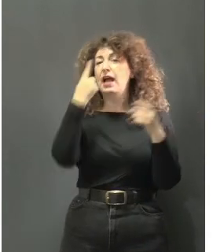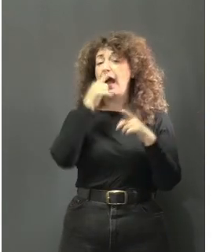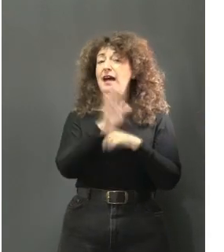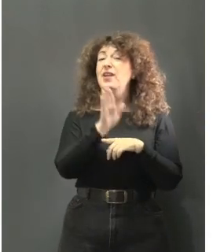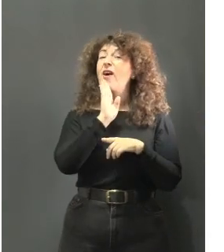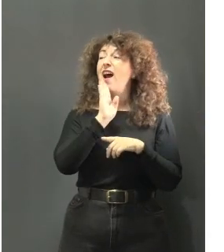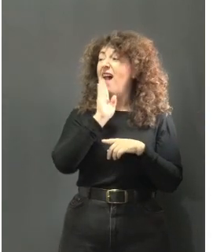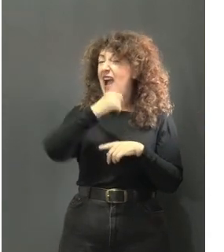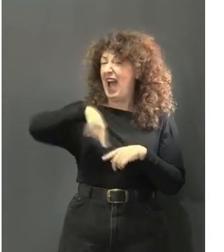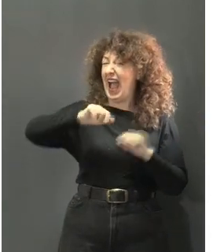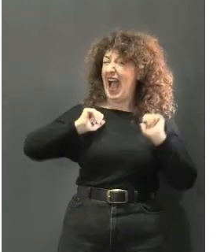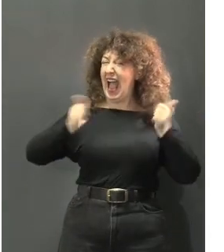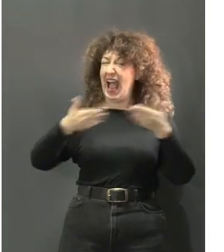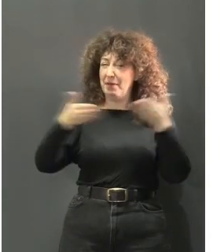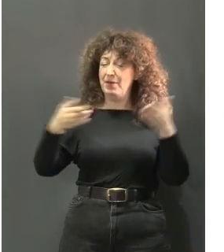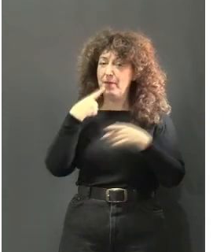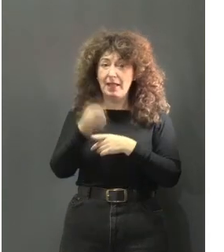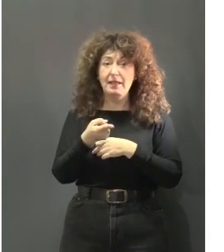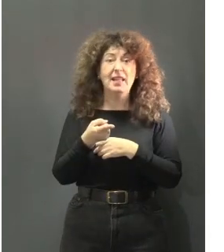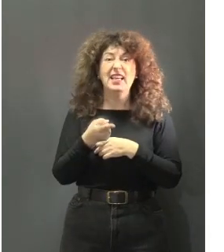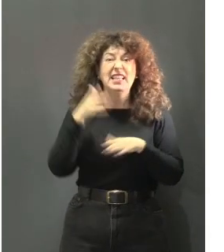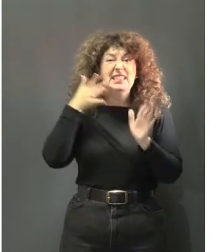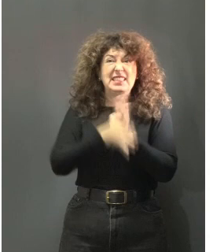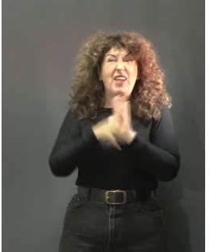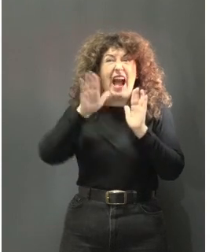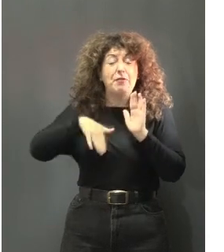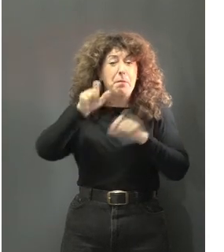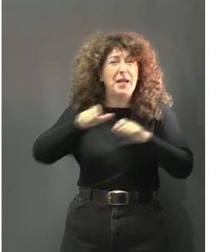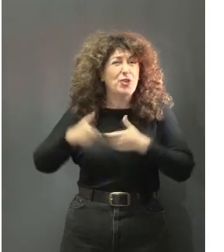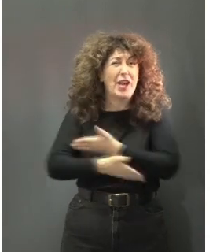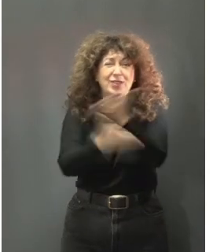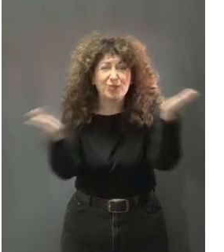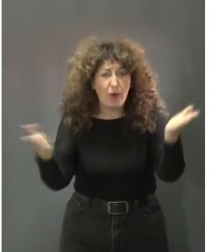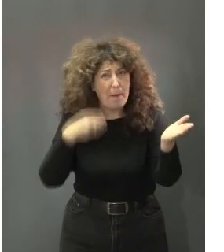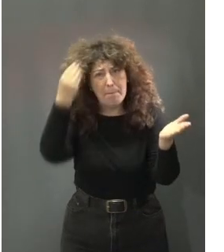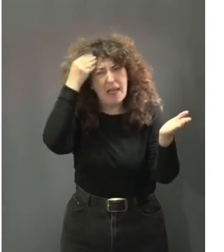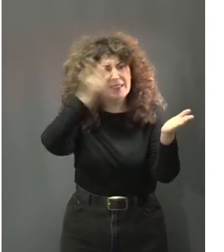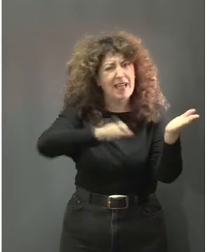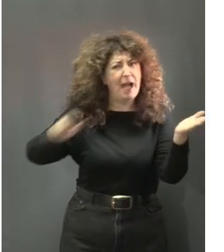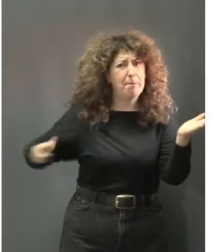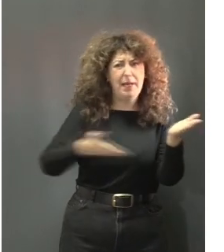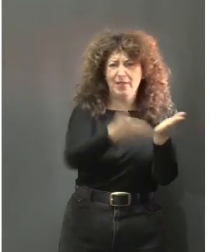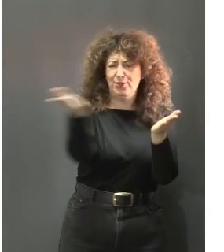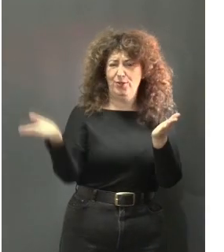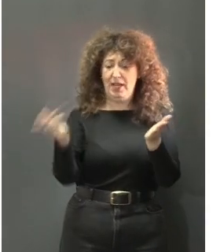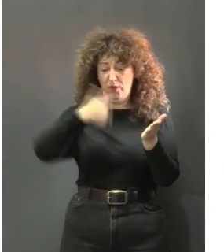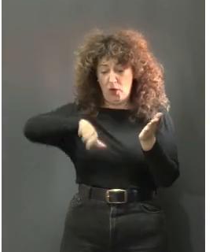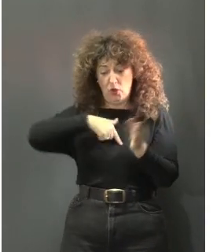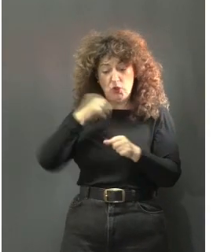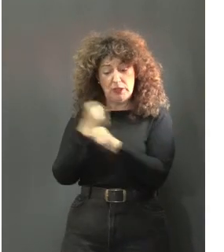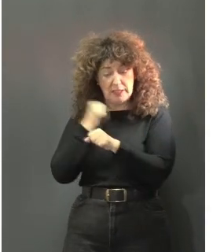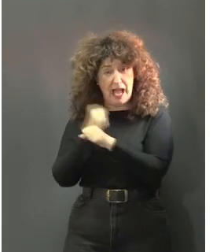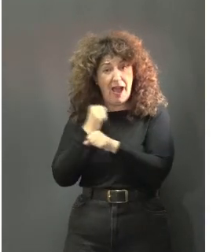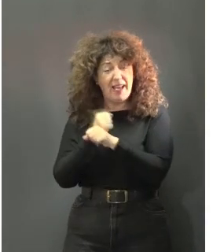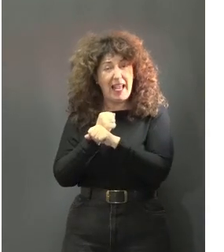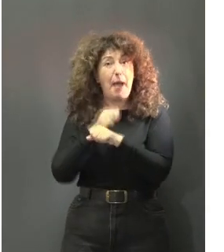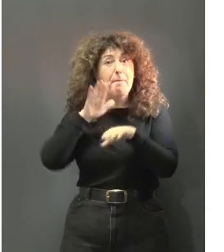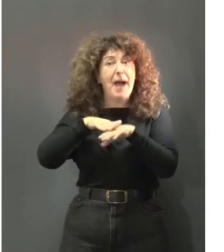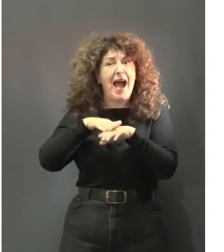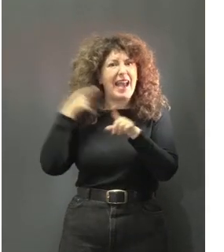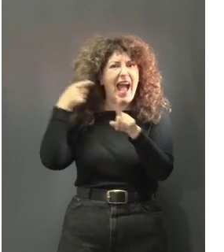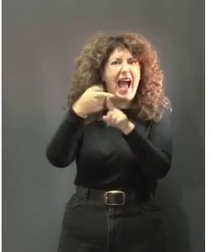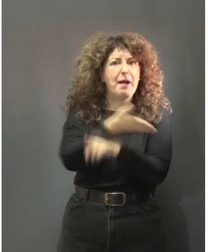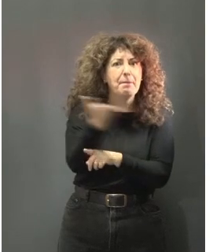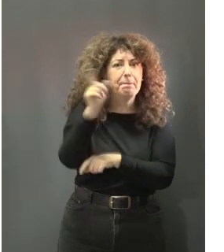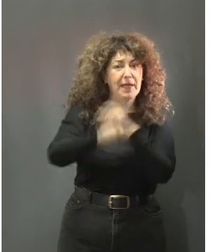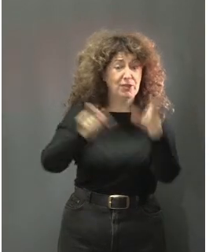comentábamos un poco al principio, ¿no? Que es para todas. Sí, tenemos que pensar en las personas porque estamos realizando una tarea, un trabajo dirigido a personas, en este